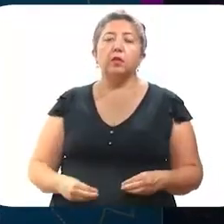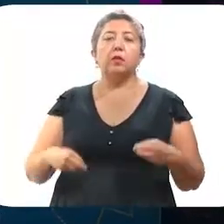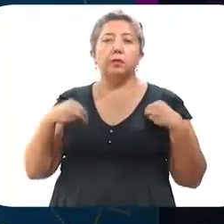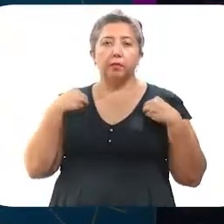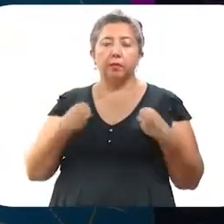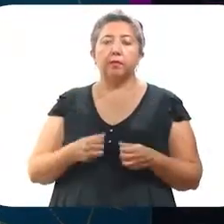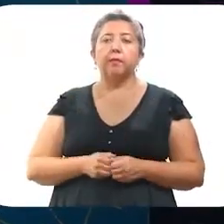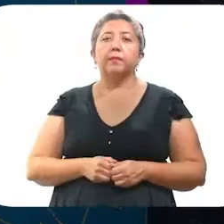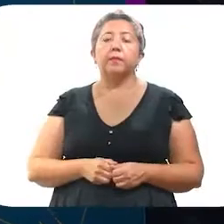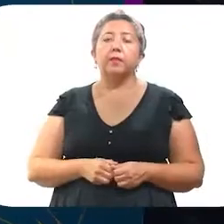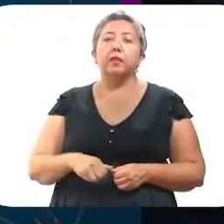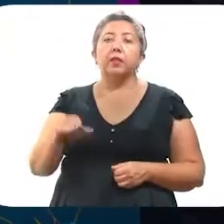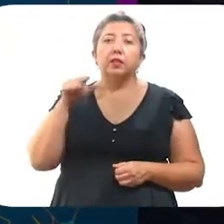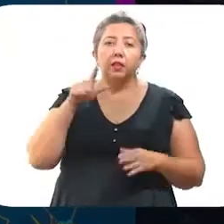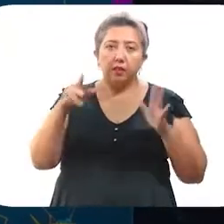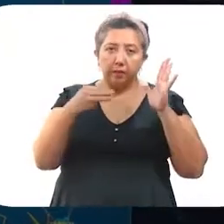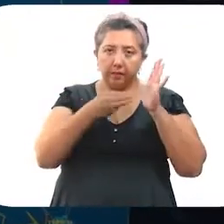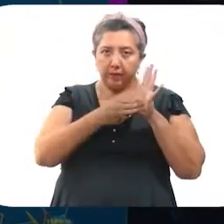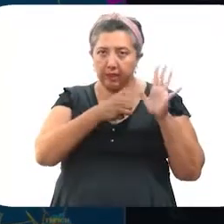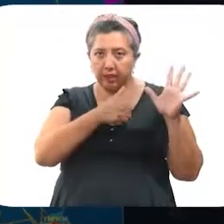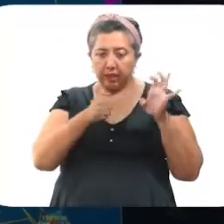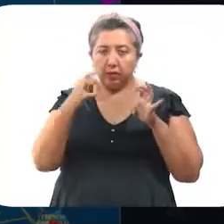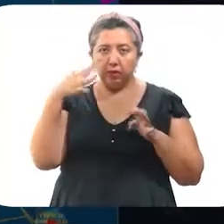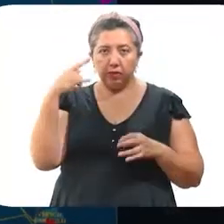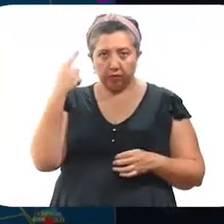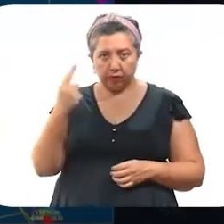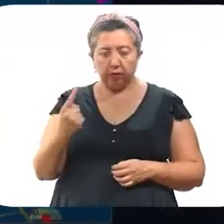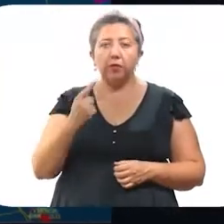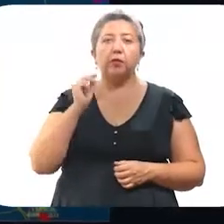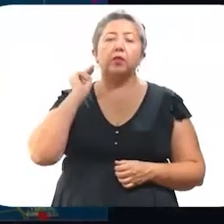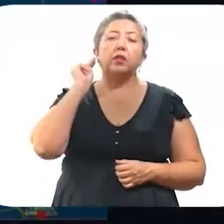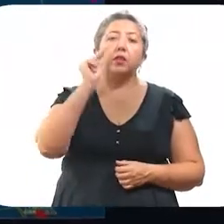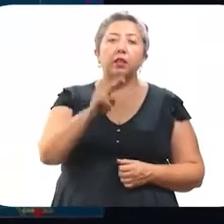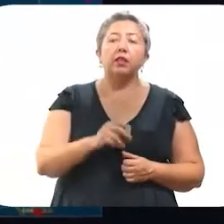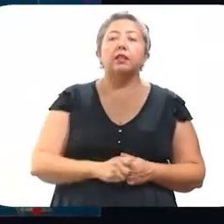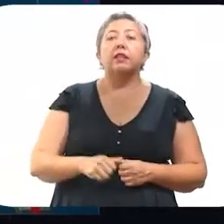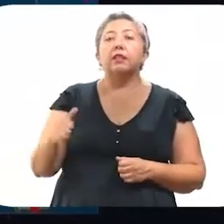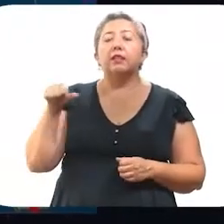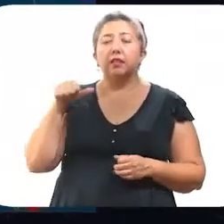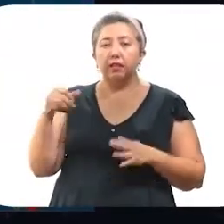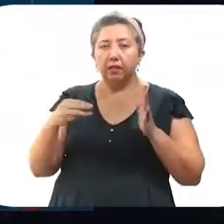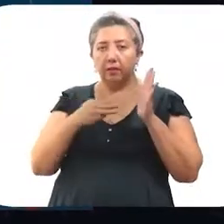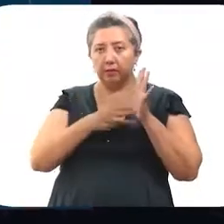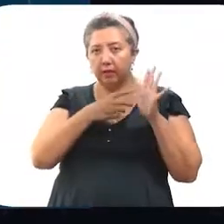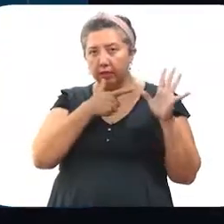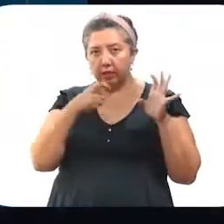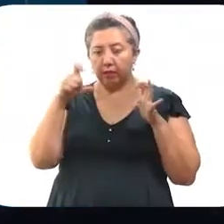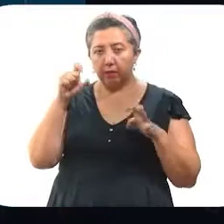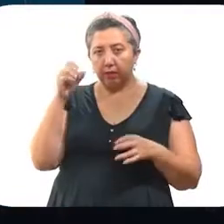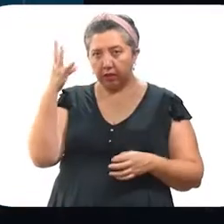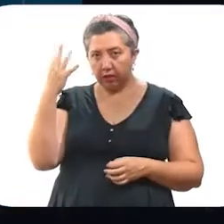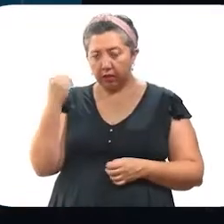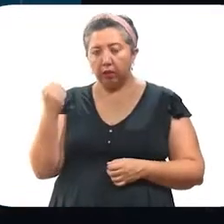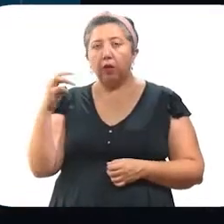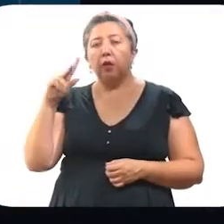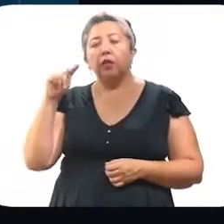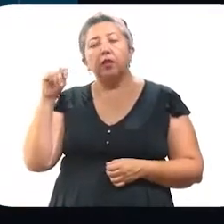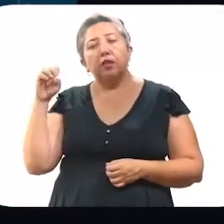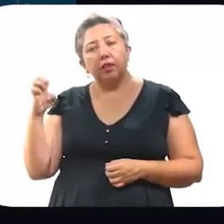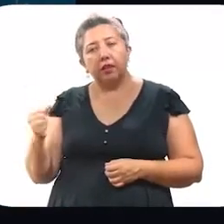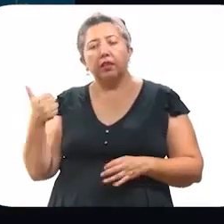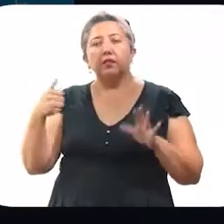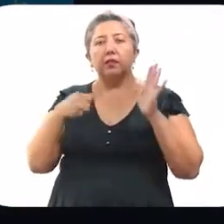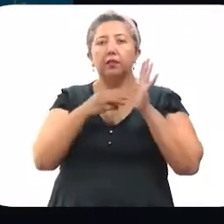que viven en 17 mil 651 en la zona norte 16 mil 729 en la zona oriente